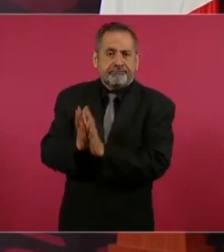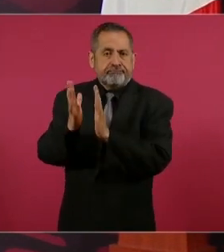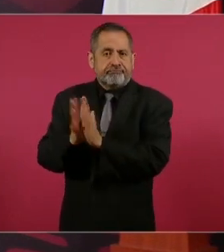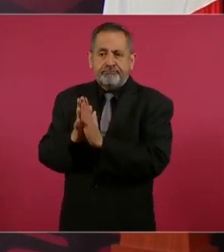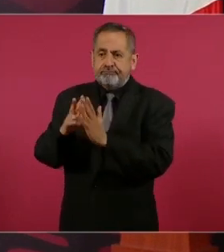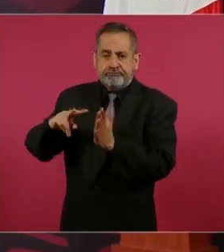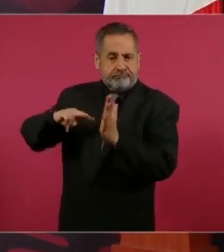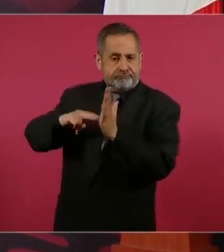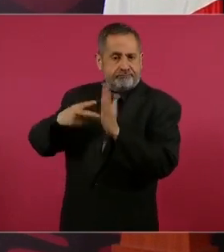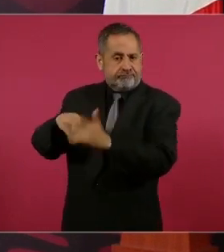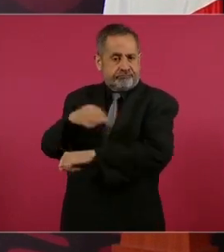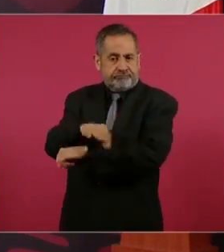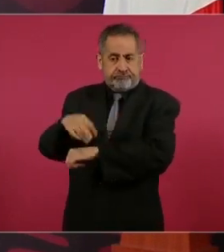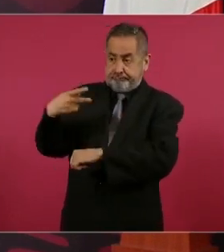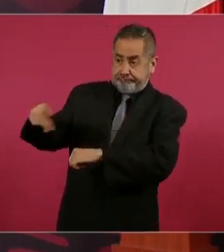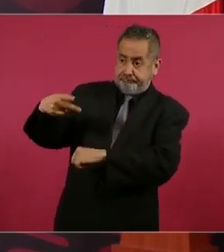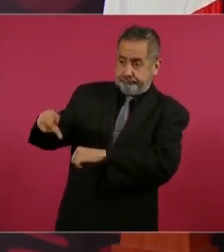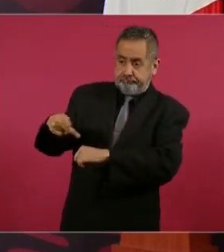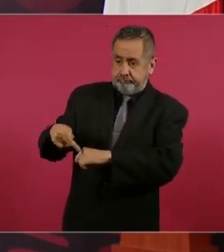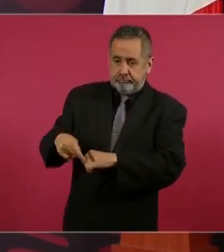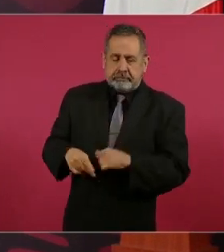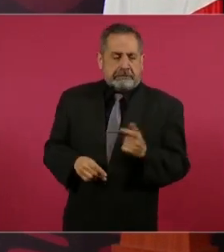los ingenieros militares,